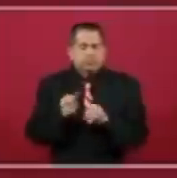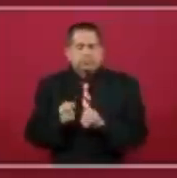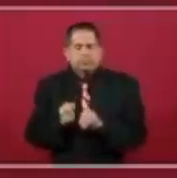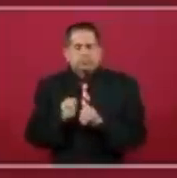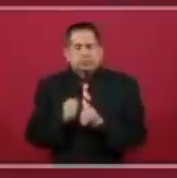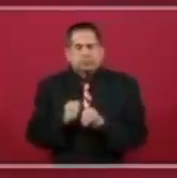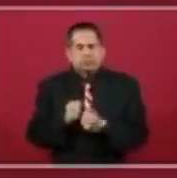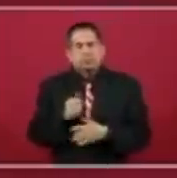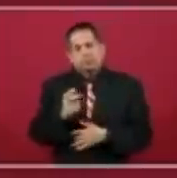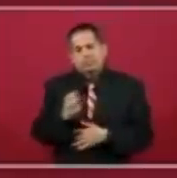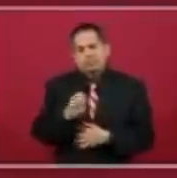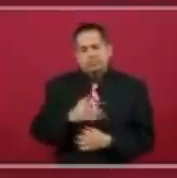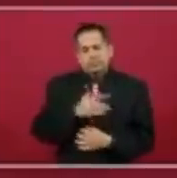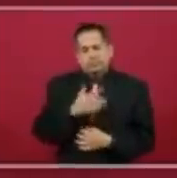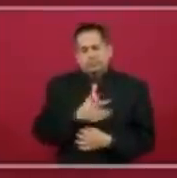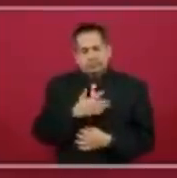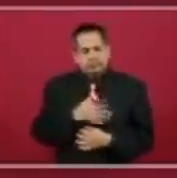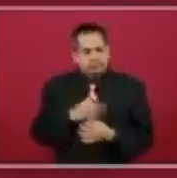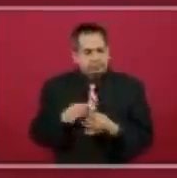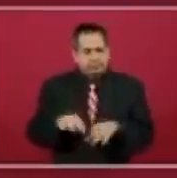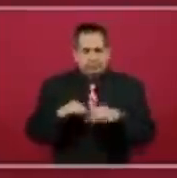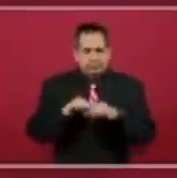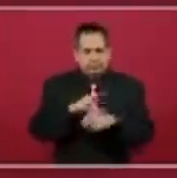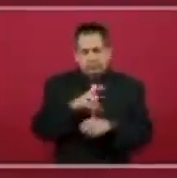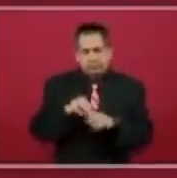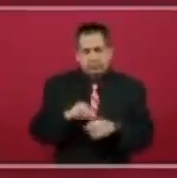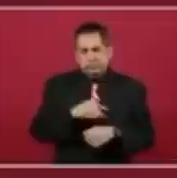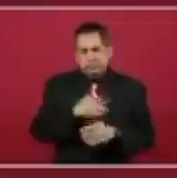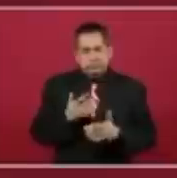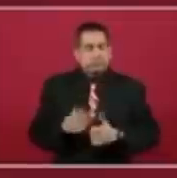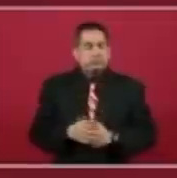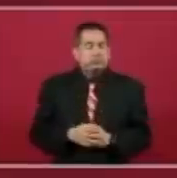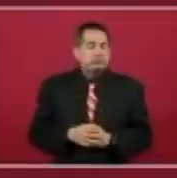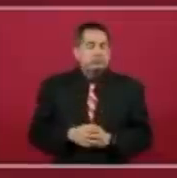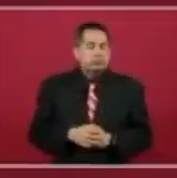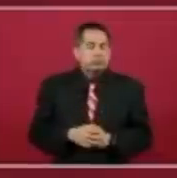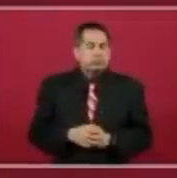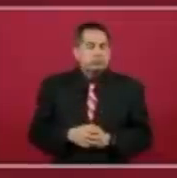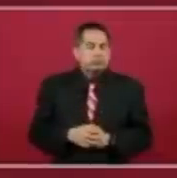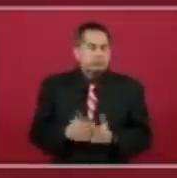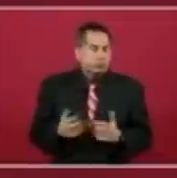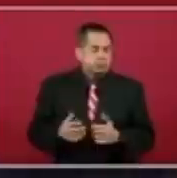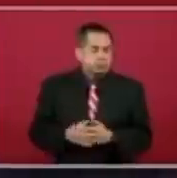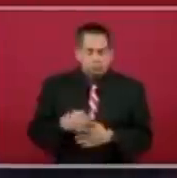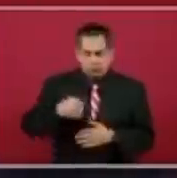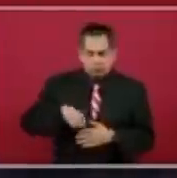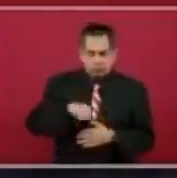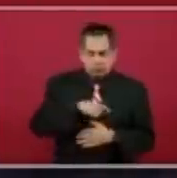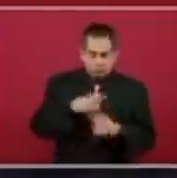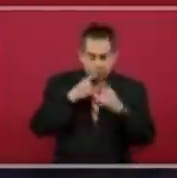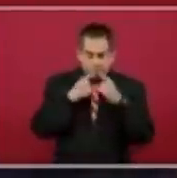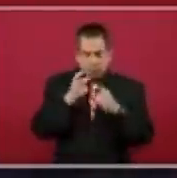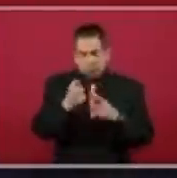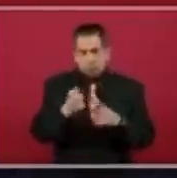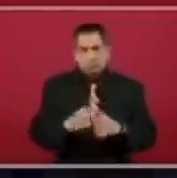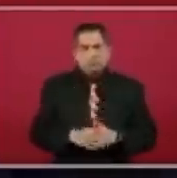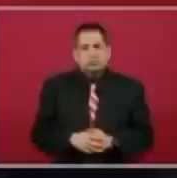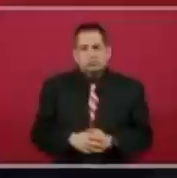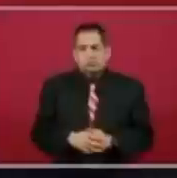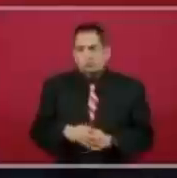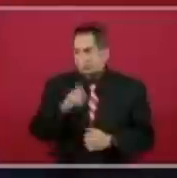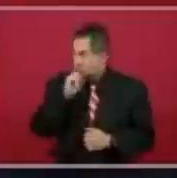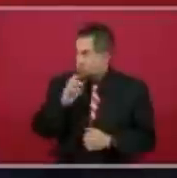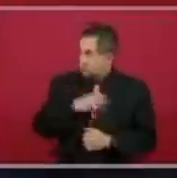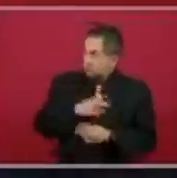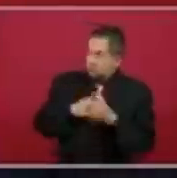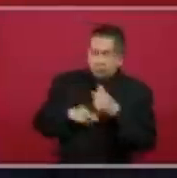Ese es el sentimiento general. Entonces, nosotros estamos por eso. Y también qué bien que